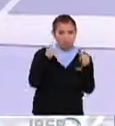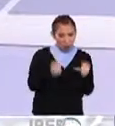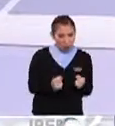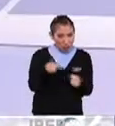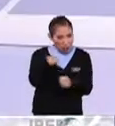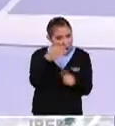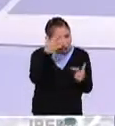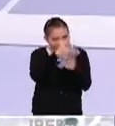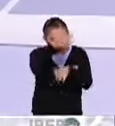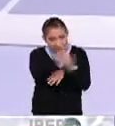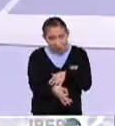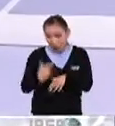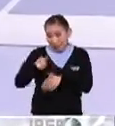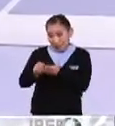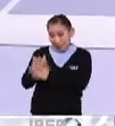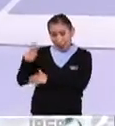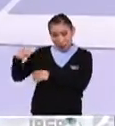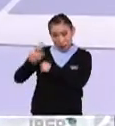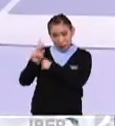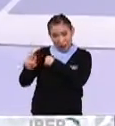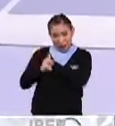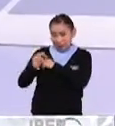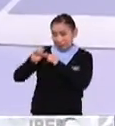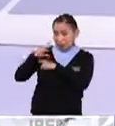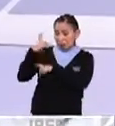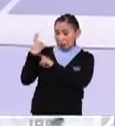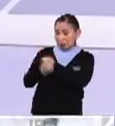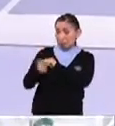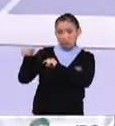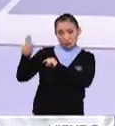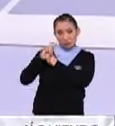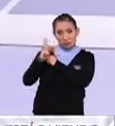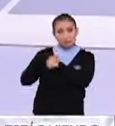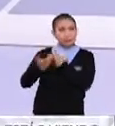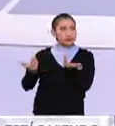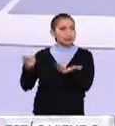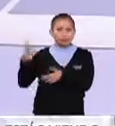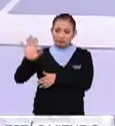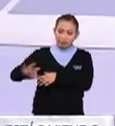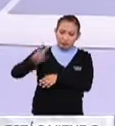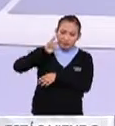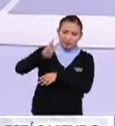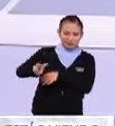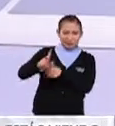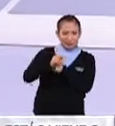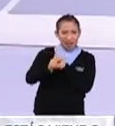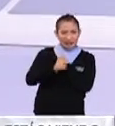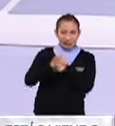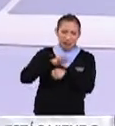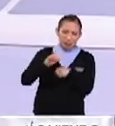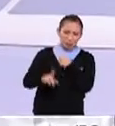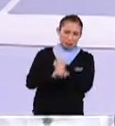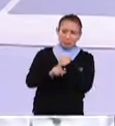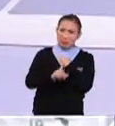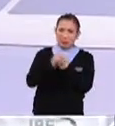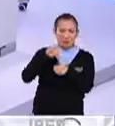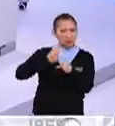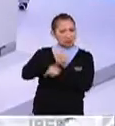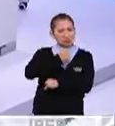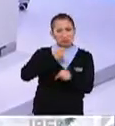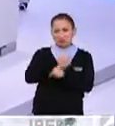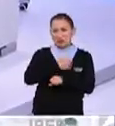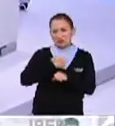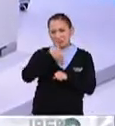Certeza desde que salieron de su país, en sus países de origen, que son países donde incurren en una fuerte